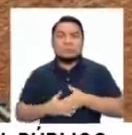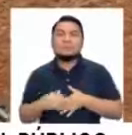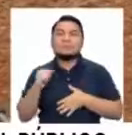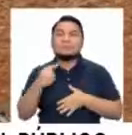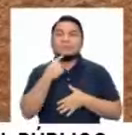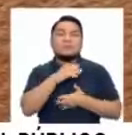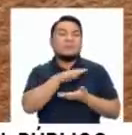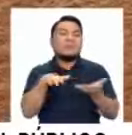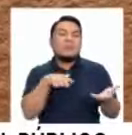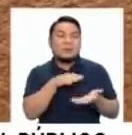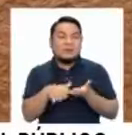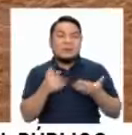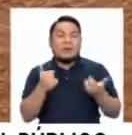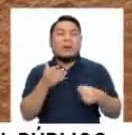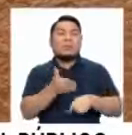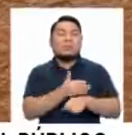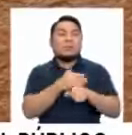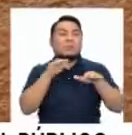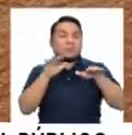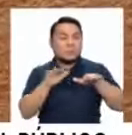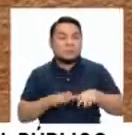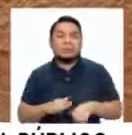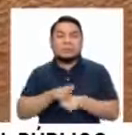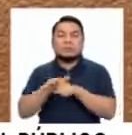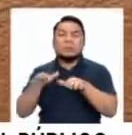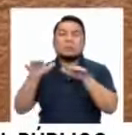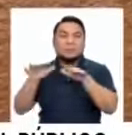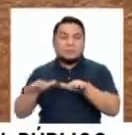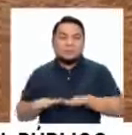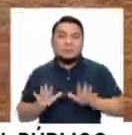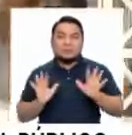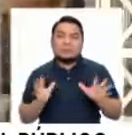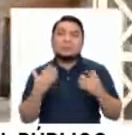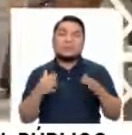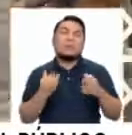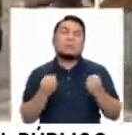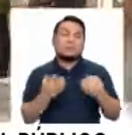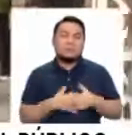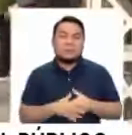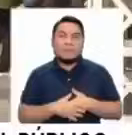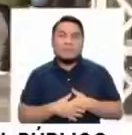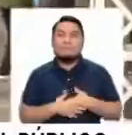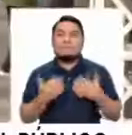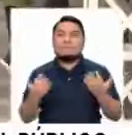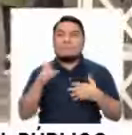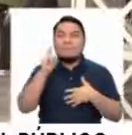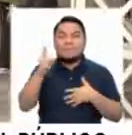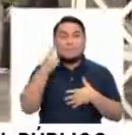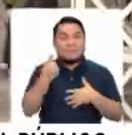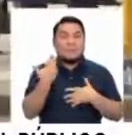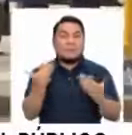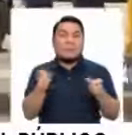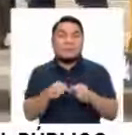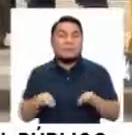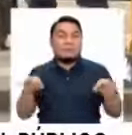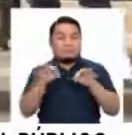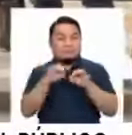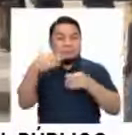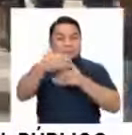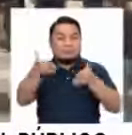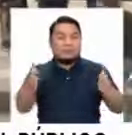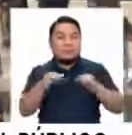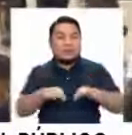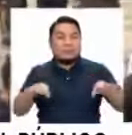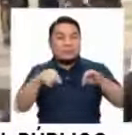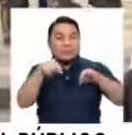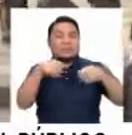informalidad baje un poco y la cifra de contagio, ya era hora ya. Uno de los conglomerados más importantes de Lima reanuda